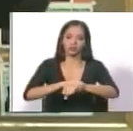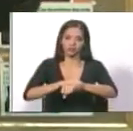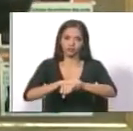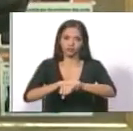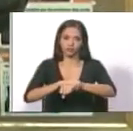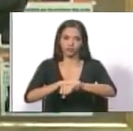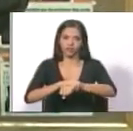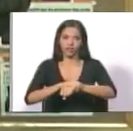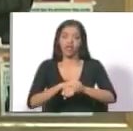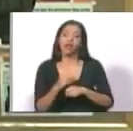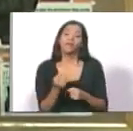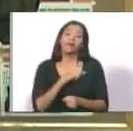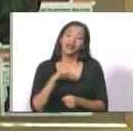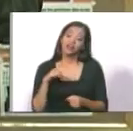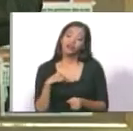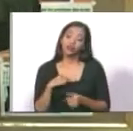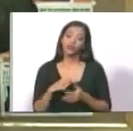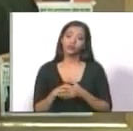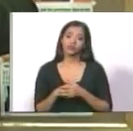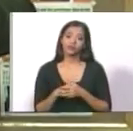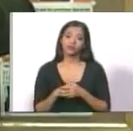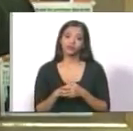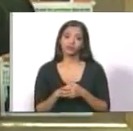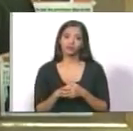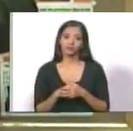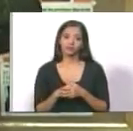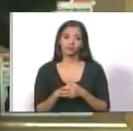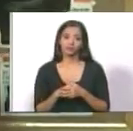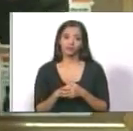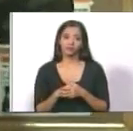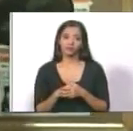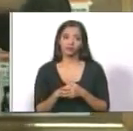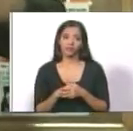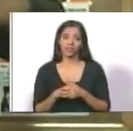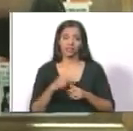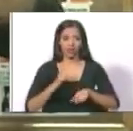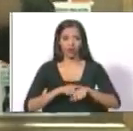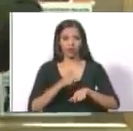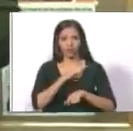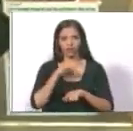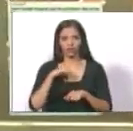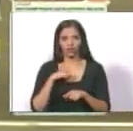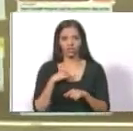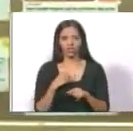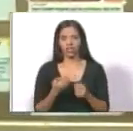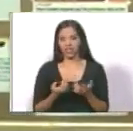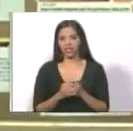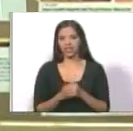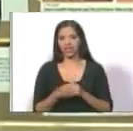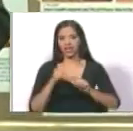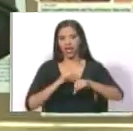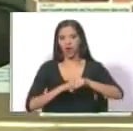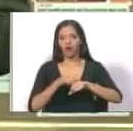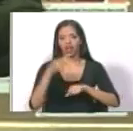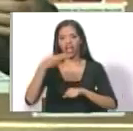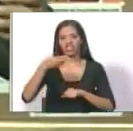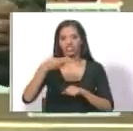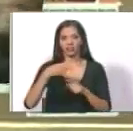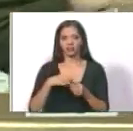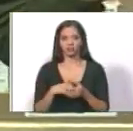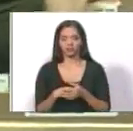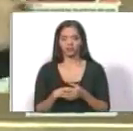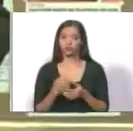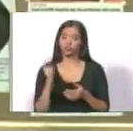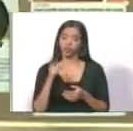Inmediatamente será para nosotros la hora. Para nosotros, era la hora H. Yo debo decir